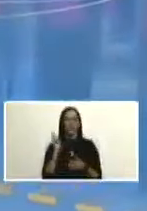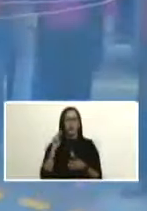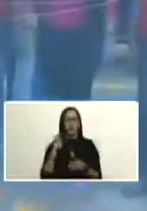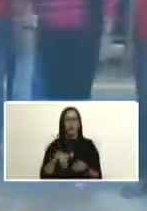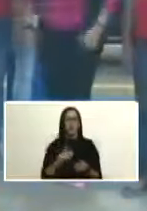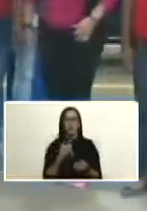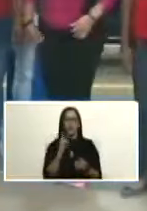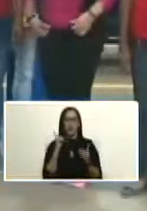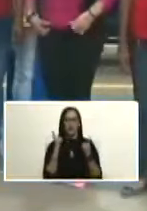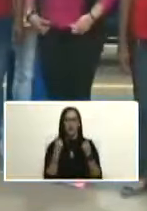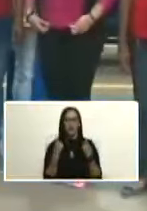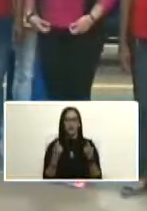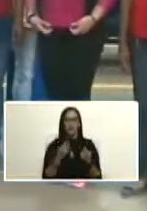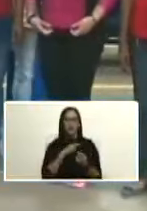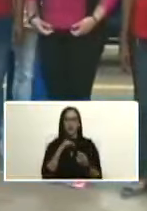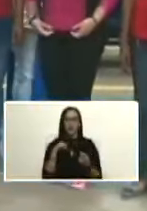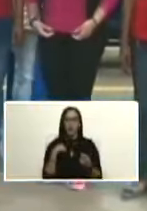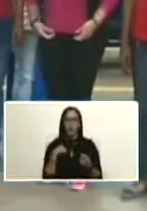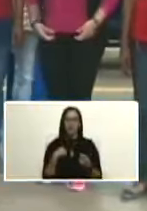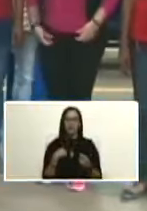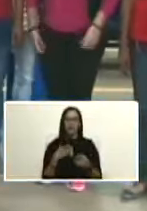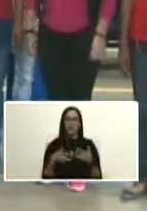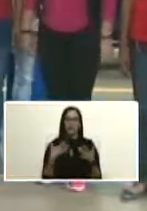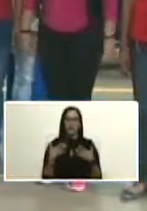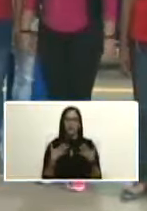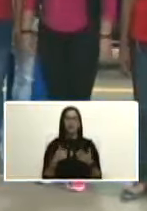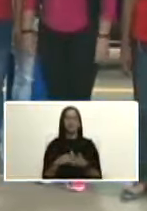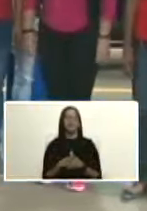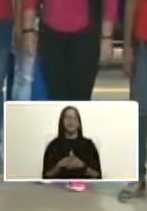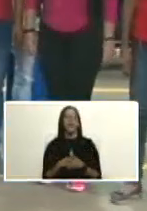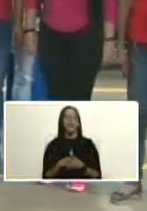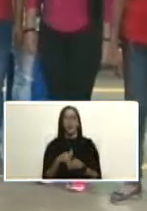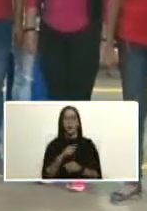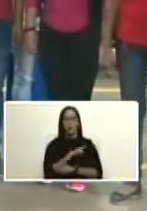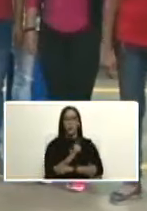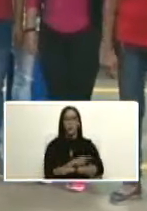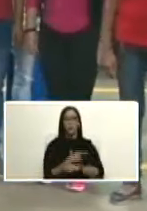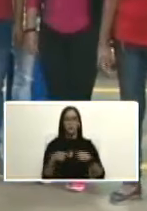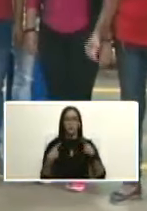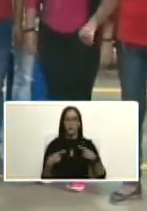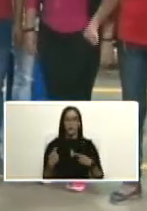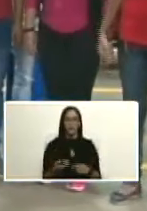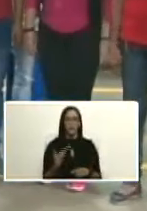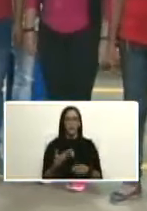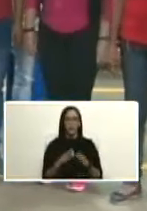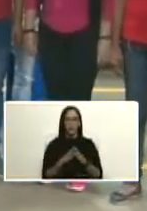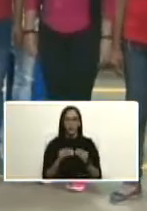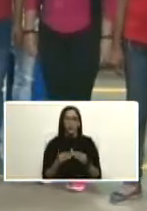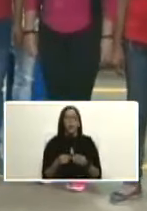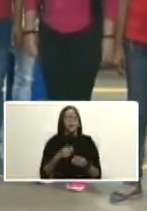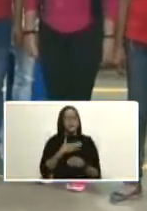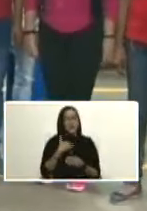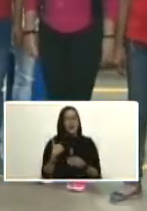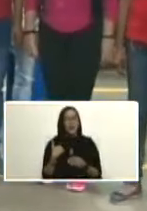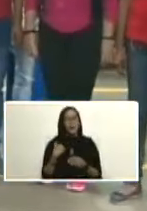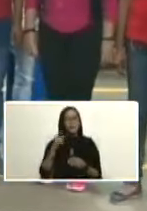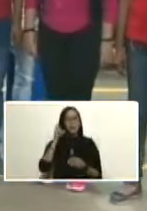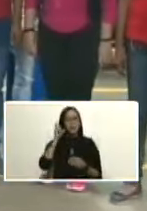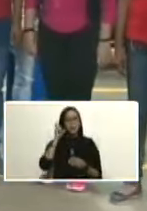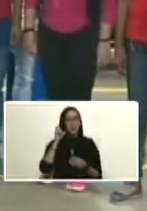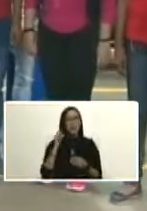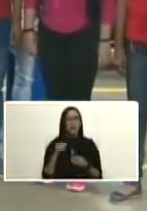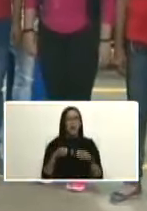faltar en nuestros eventos, el poder popular. Es la esencia de todo esto. Por eso queremos escuchar a